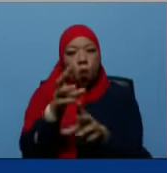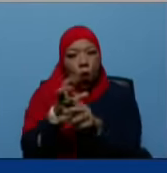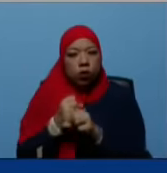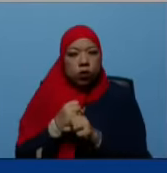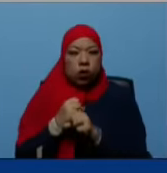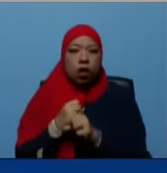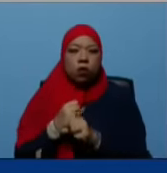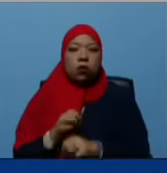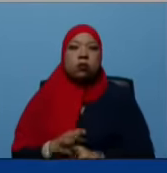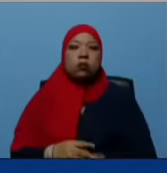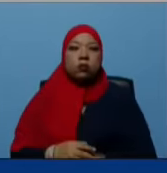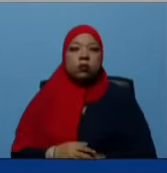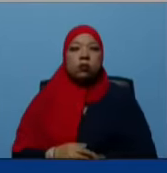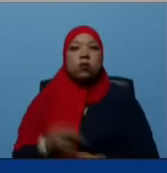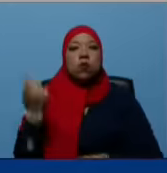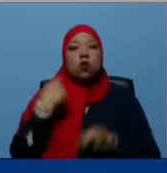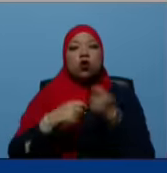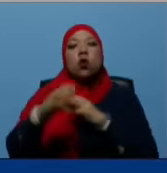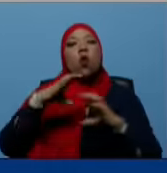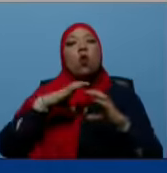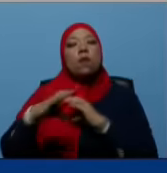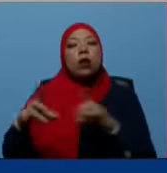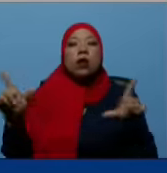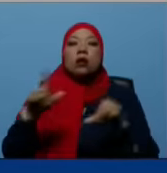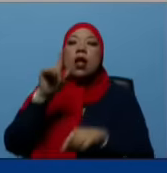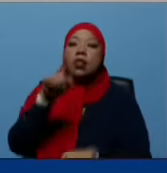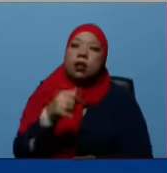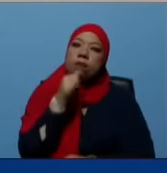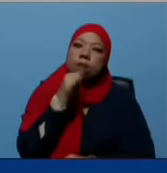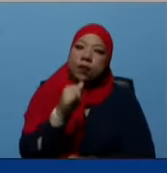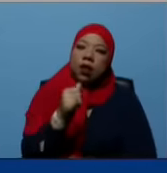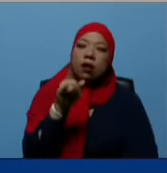constatado a los medios de comunicación también